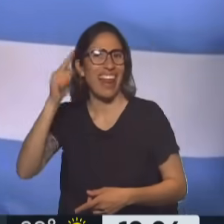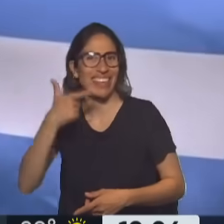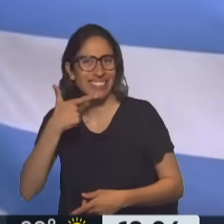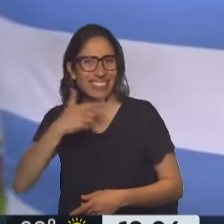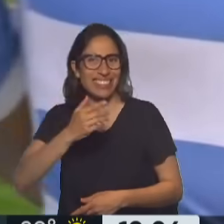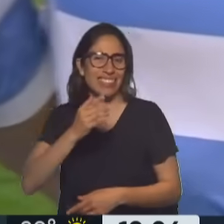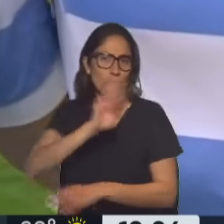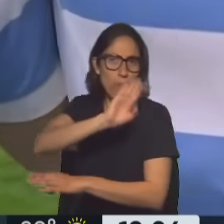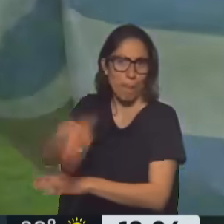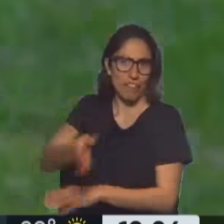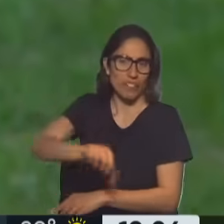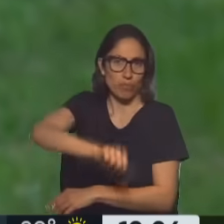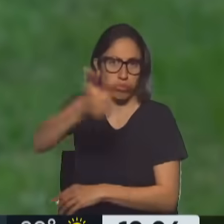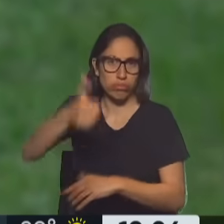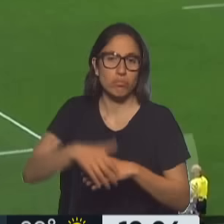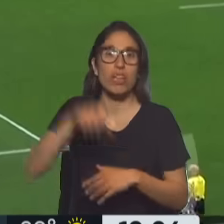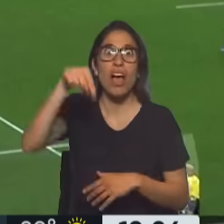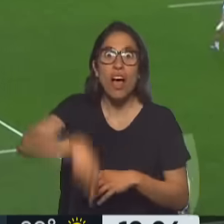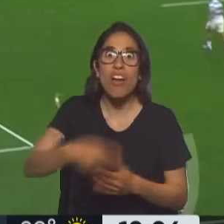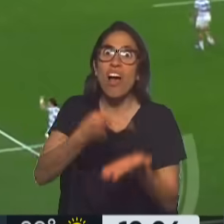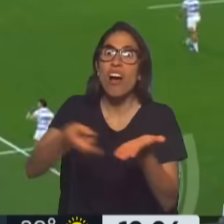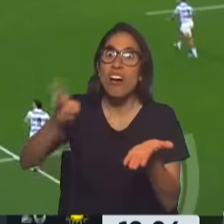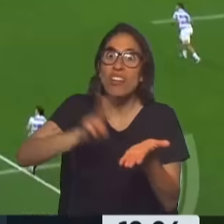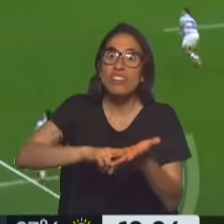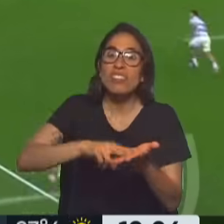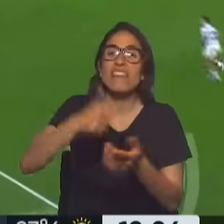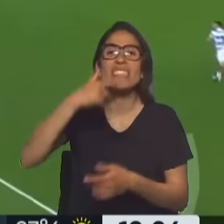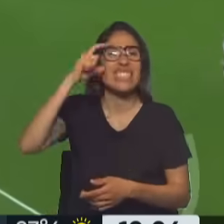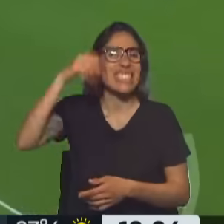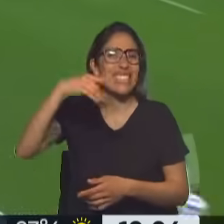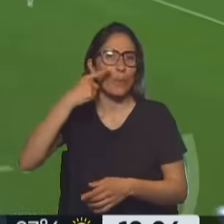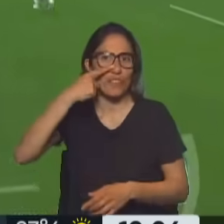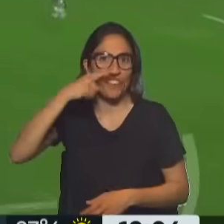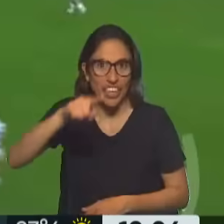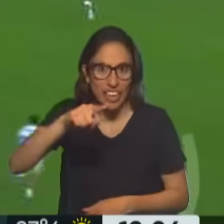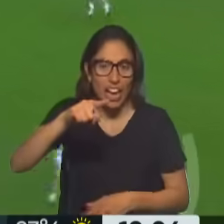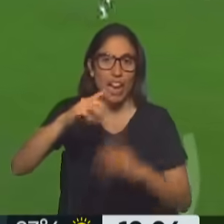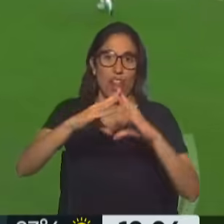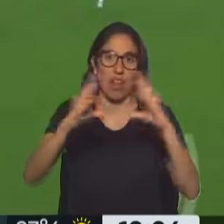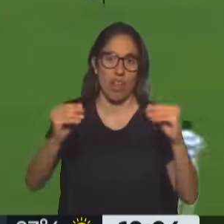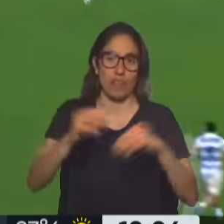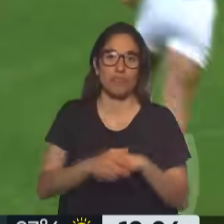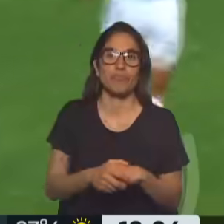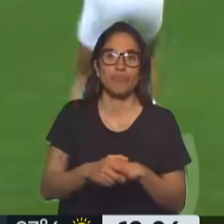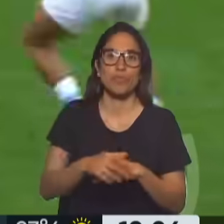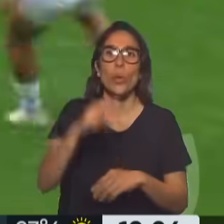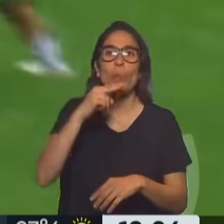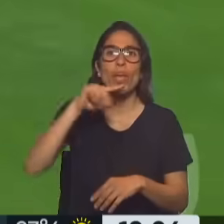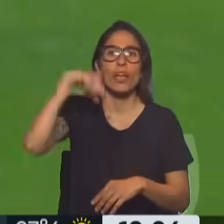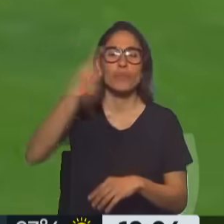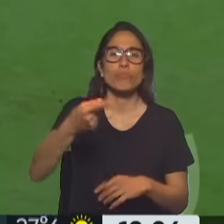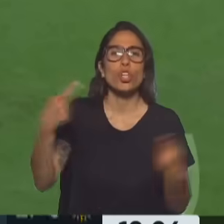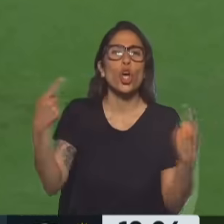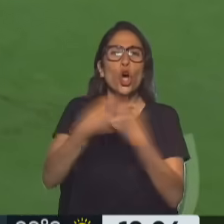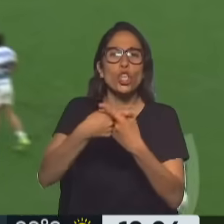del mundo. Vuelve a jugar una semifinal de Argentina en rugby en un mundial. Y de hecho, enfrentará a los All Blacks el próximo viernes a